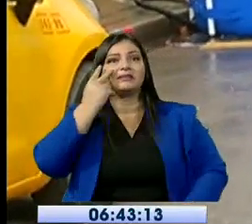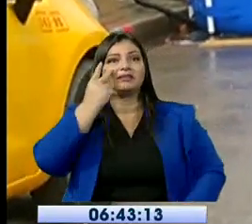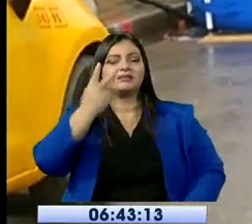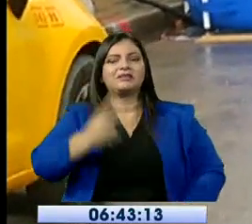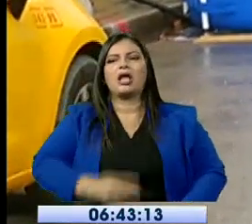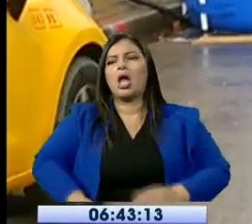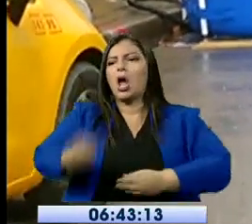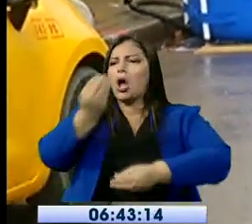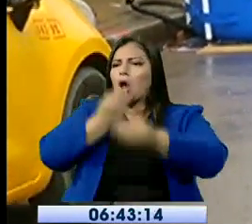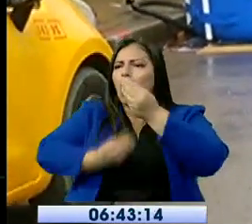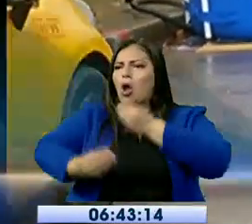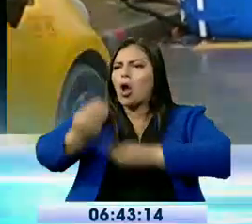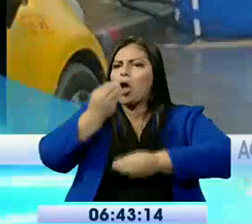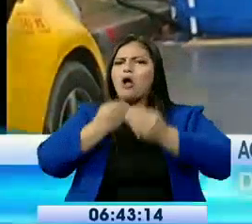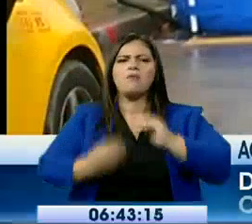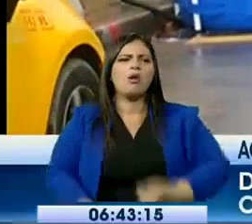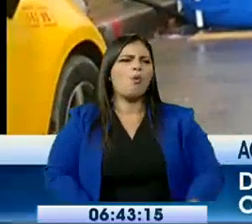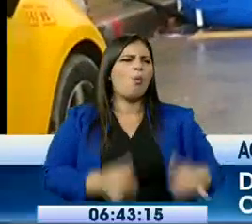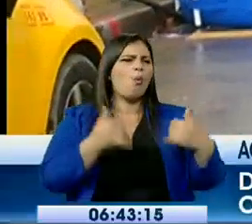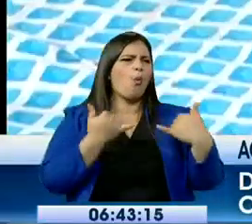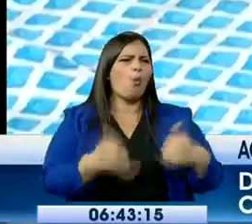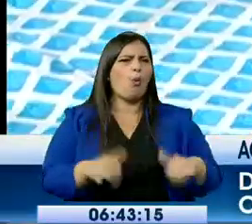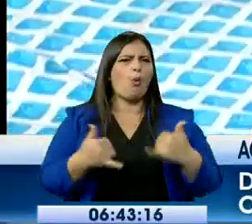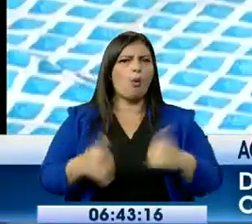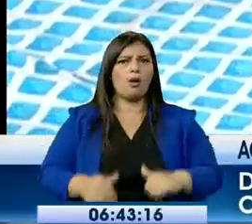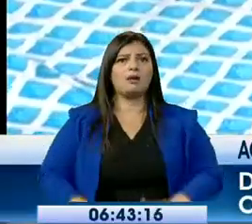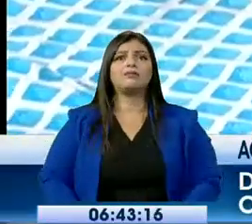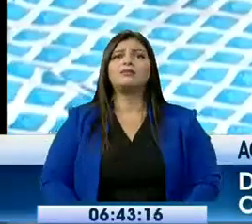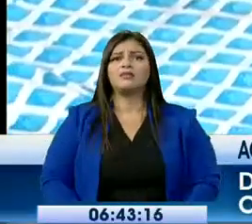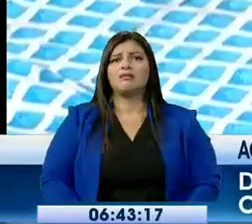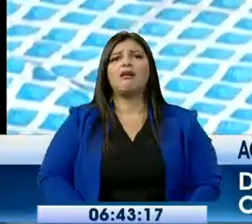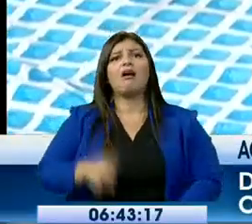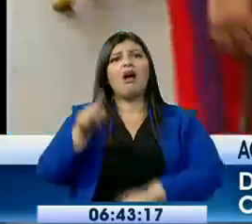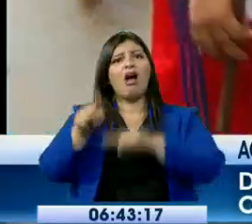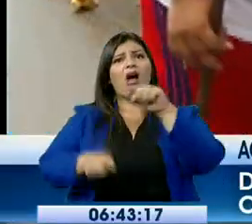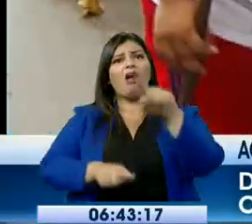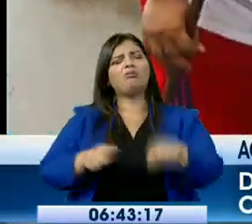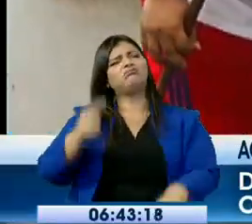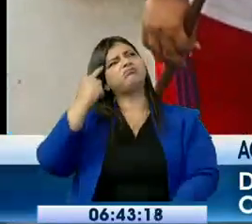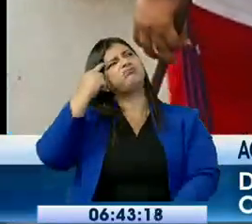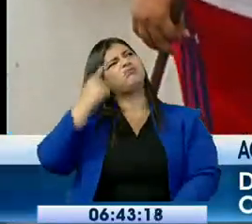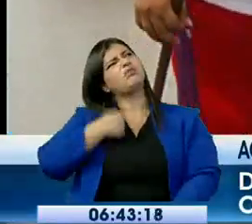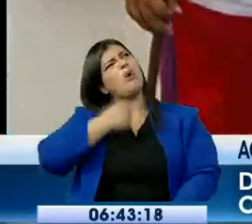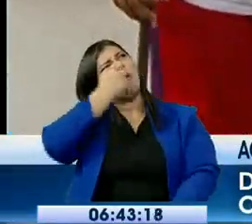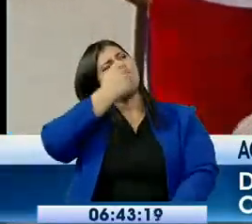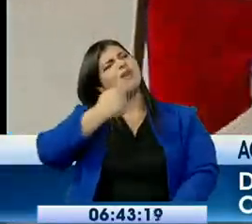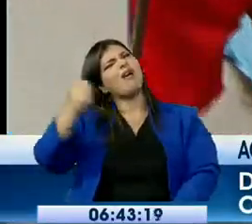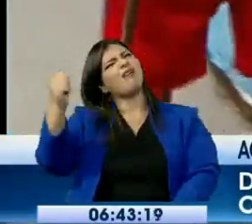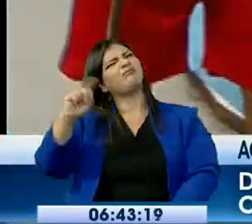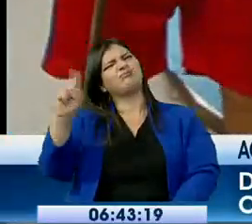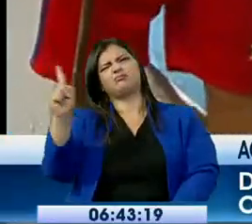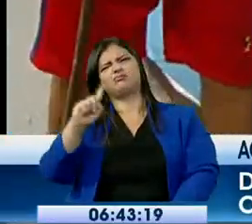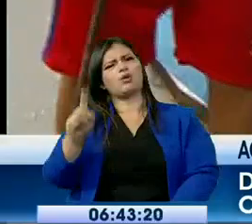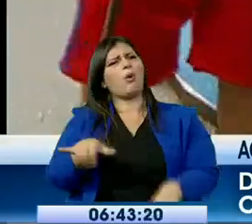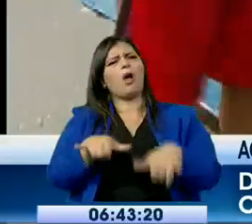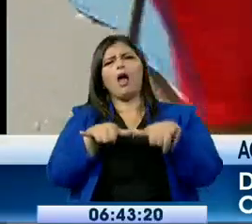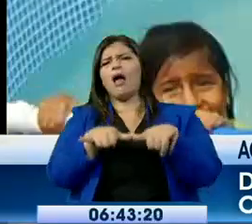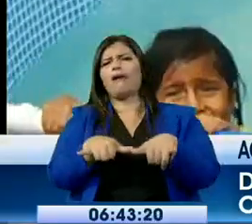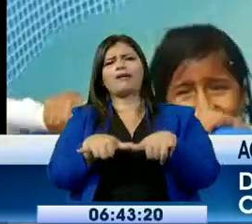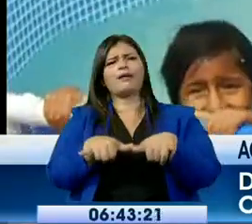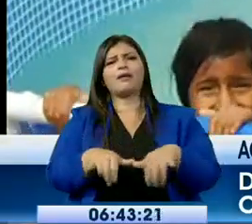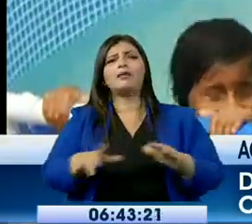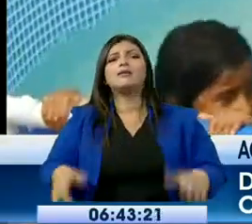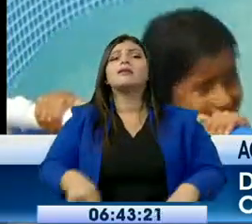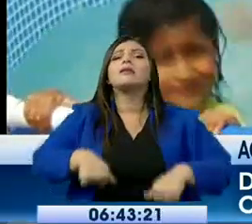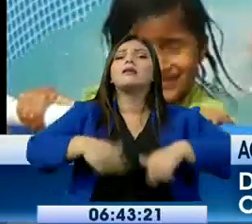Para muchos no fue necesario armar maletas y elegir destino en el mapa de nuestro lindo Ecuador, cuando fácilmente la opción de instalar una piscina e invitar a